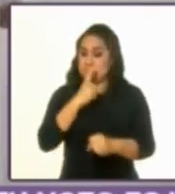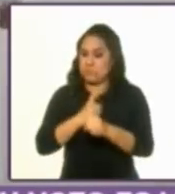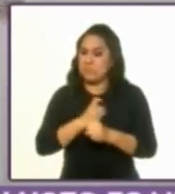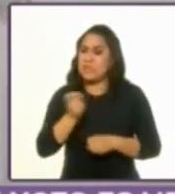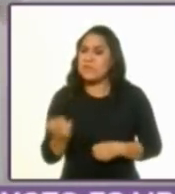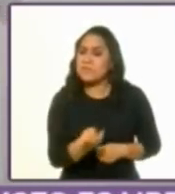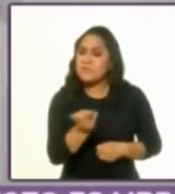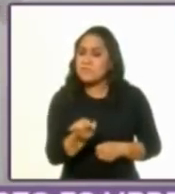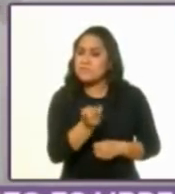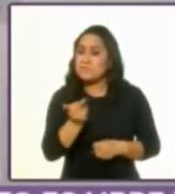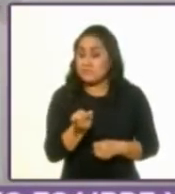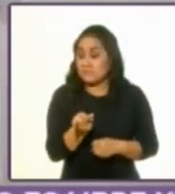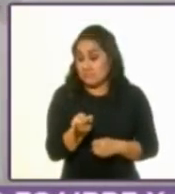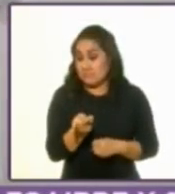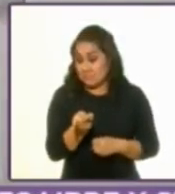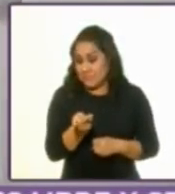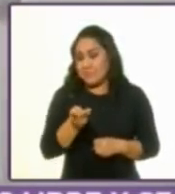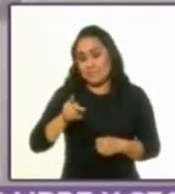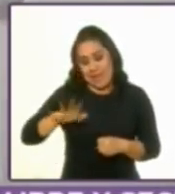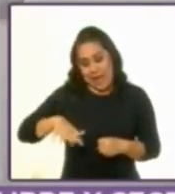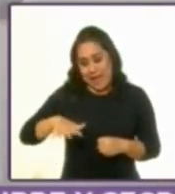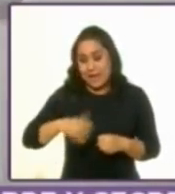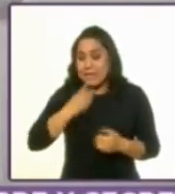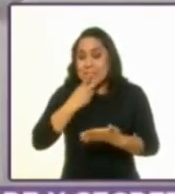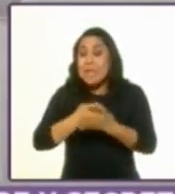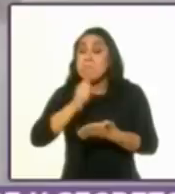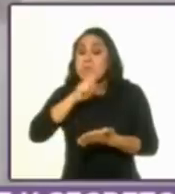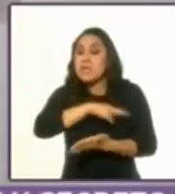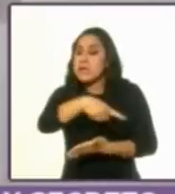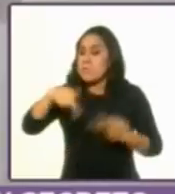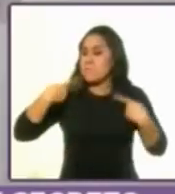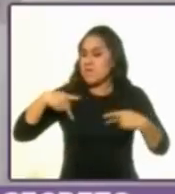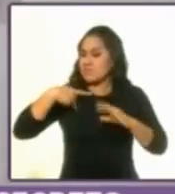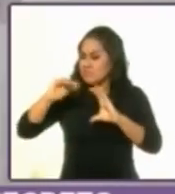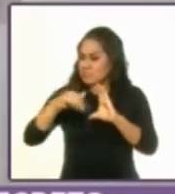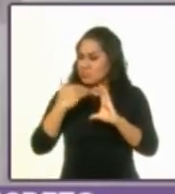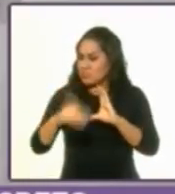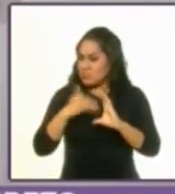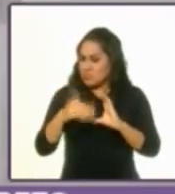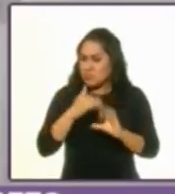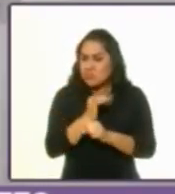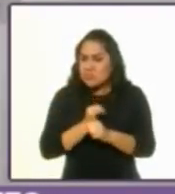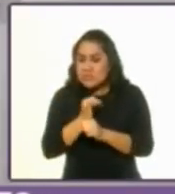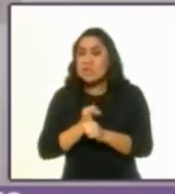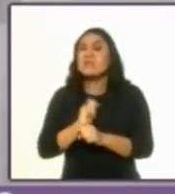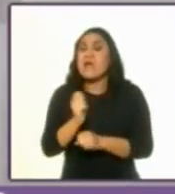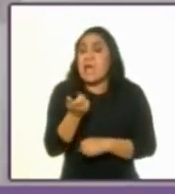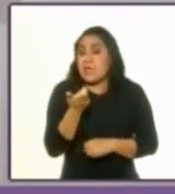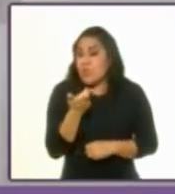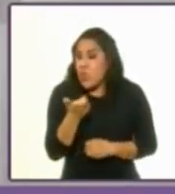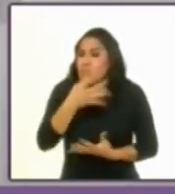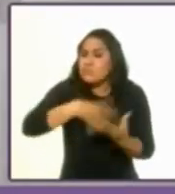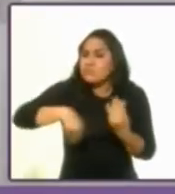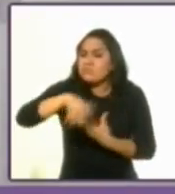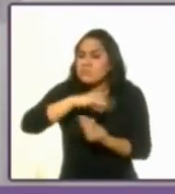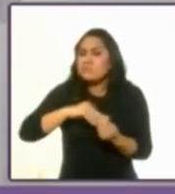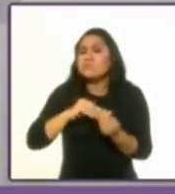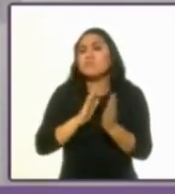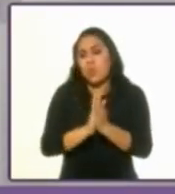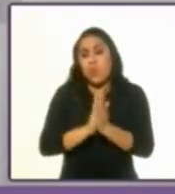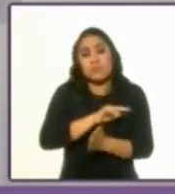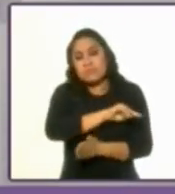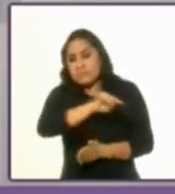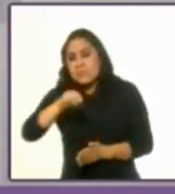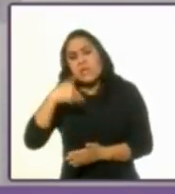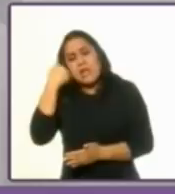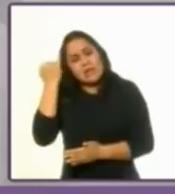y que salió como ya les decíamos de las redes sociales en el tema economía la gente quiere que ustedes hagan una propuesta